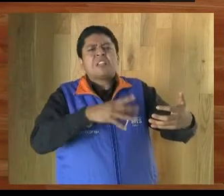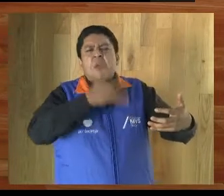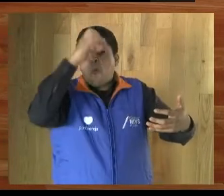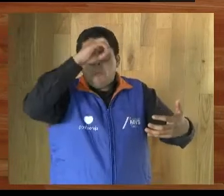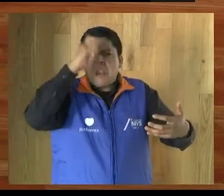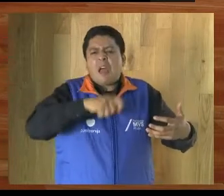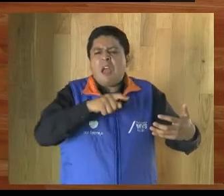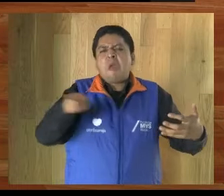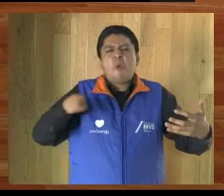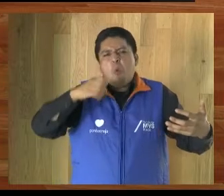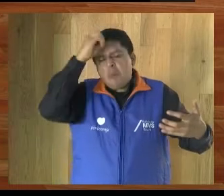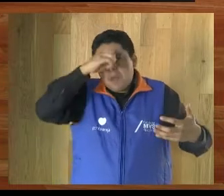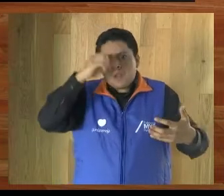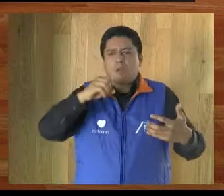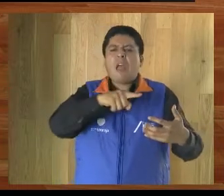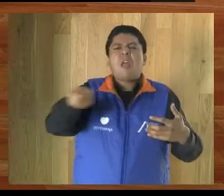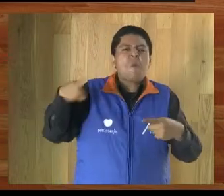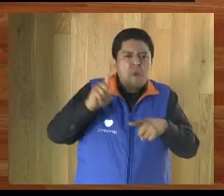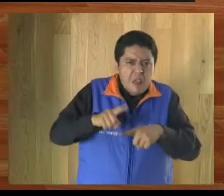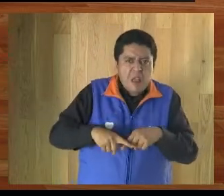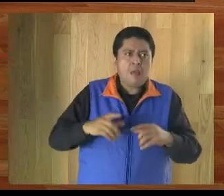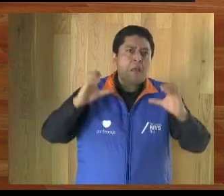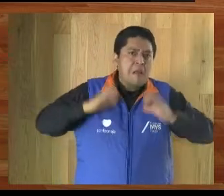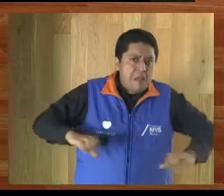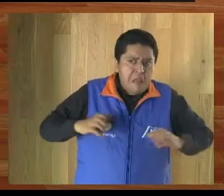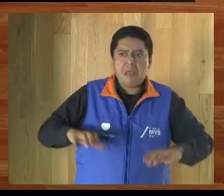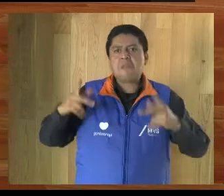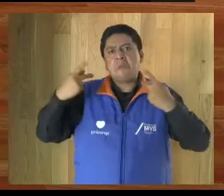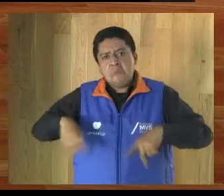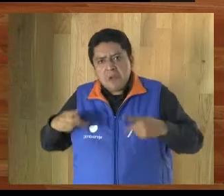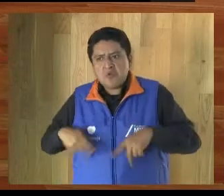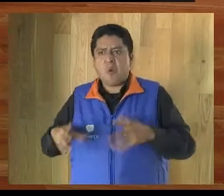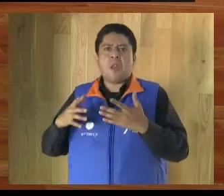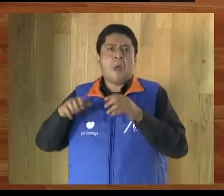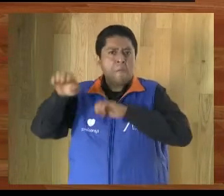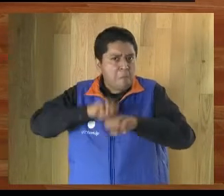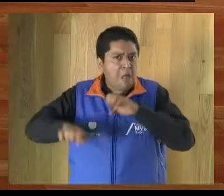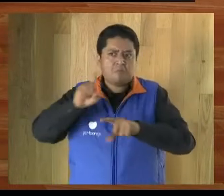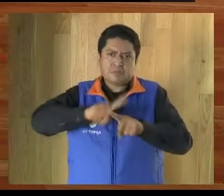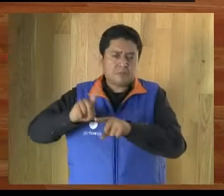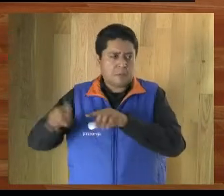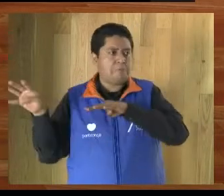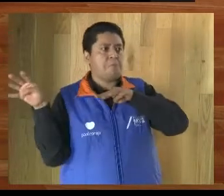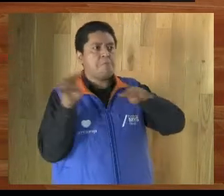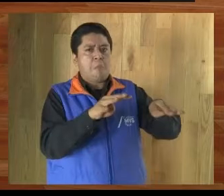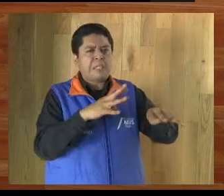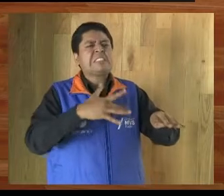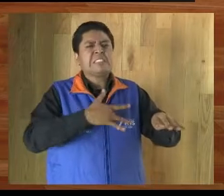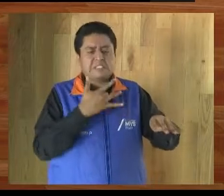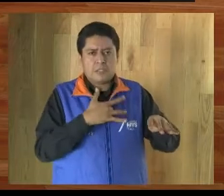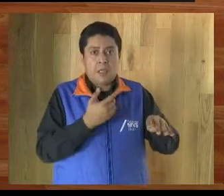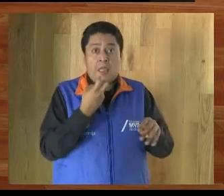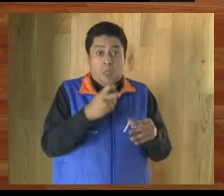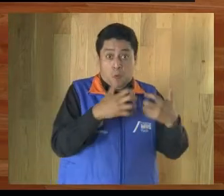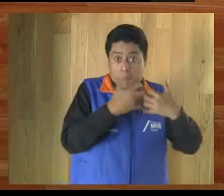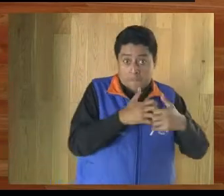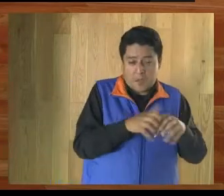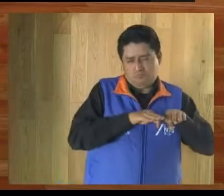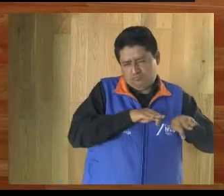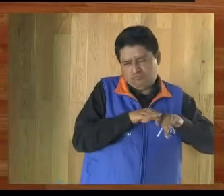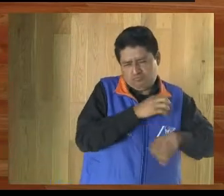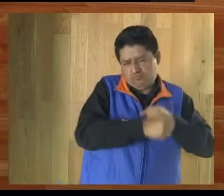empleados, la sociedad, etcétera. Y es el resultado de un comportamiento desarrollado por la empresa a lo largo del tiempo, como